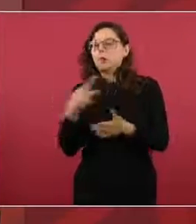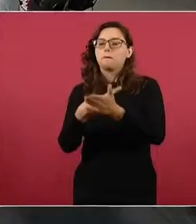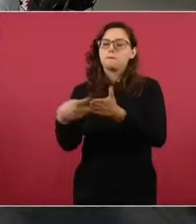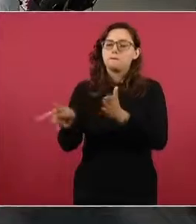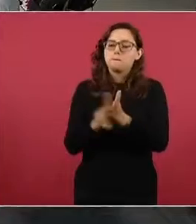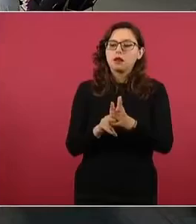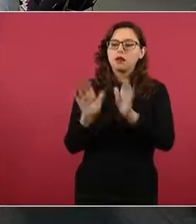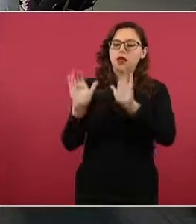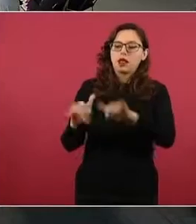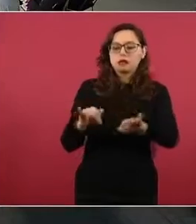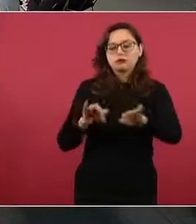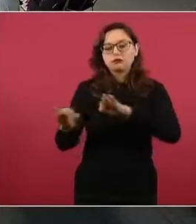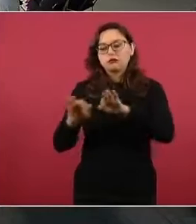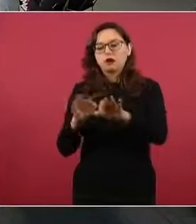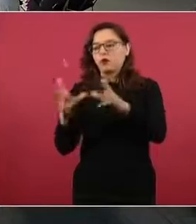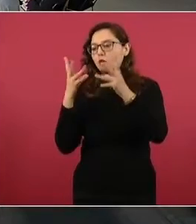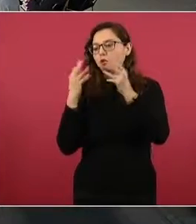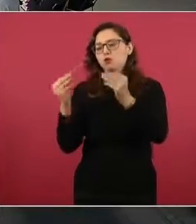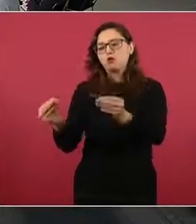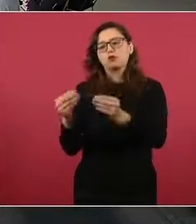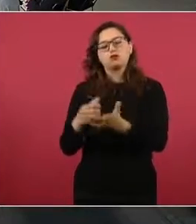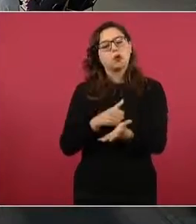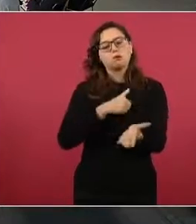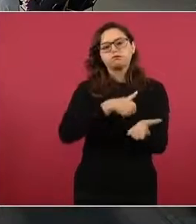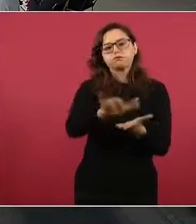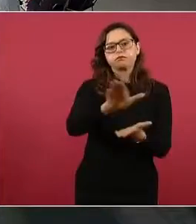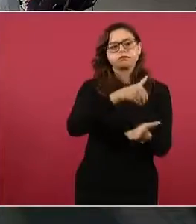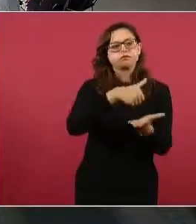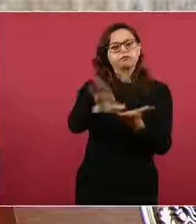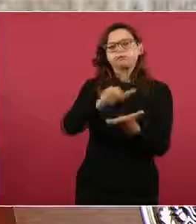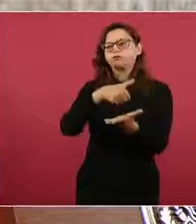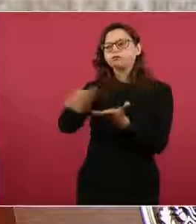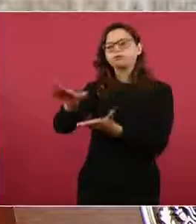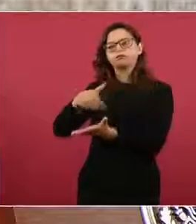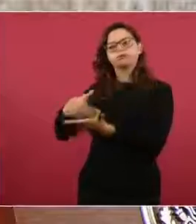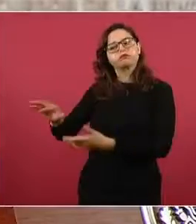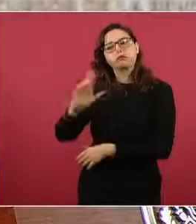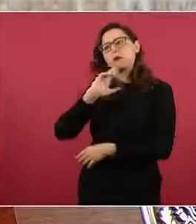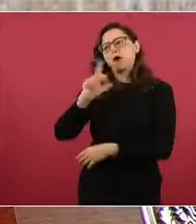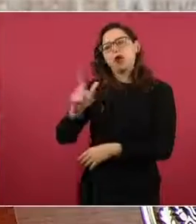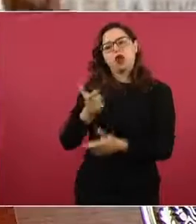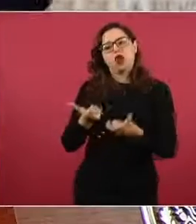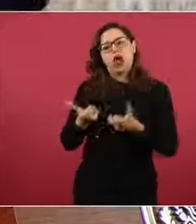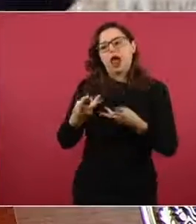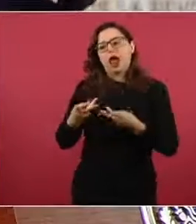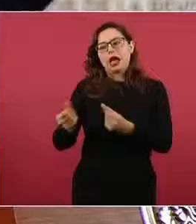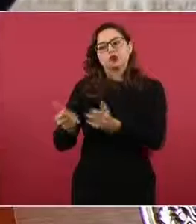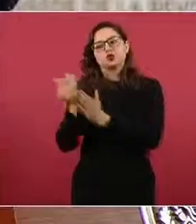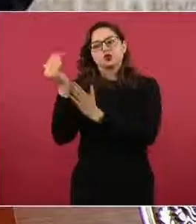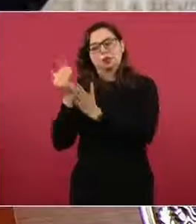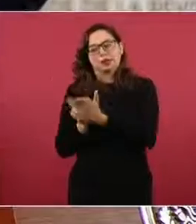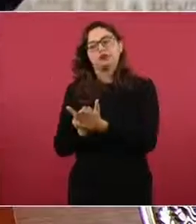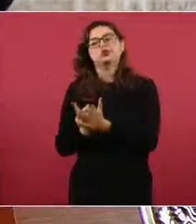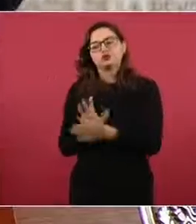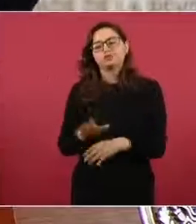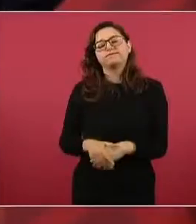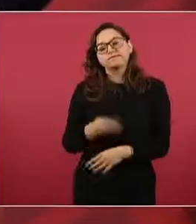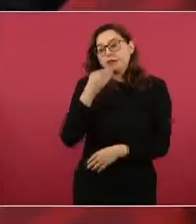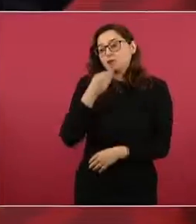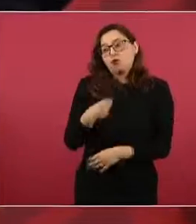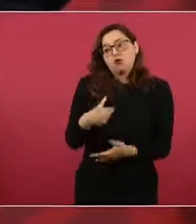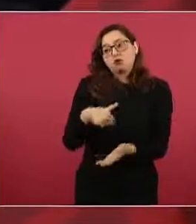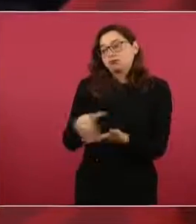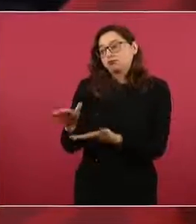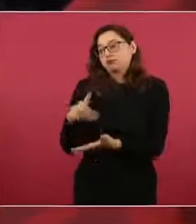trabajadores y por eso despidos masivos de trabajadores. Pero arriba seguían